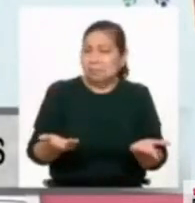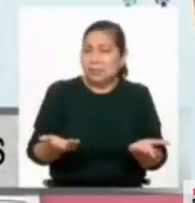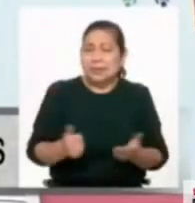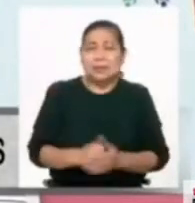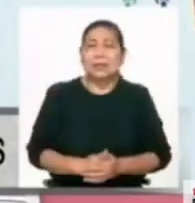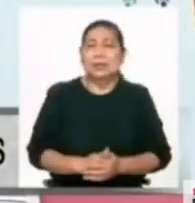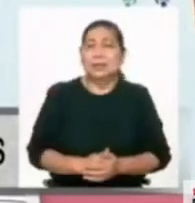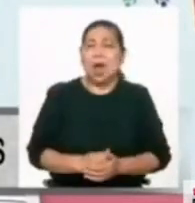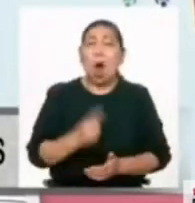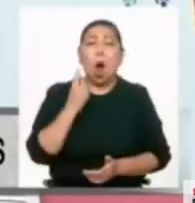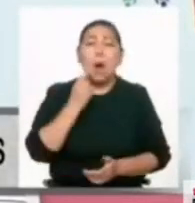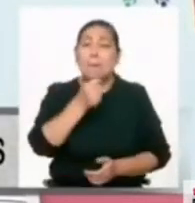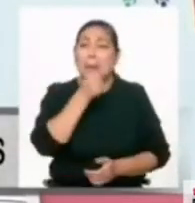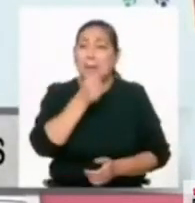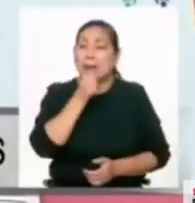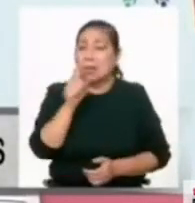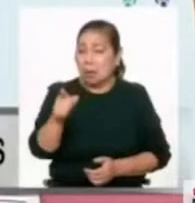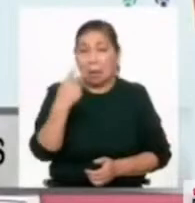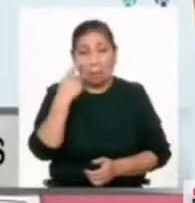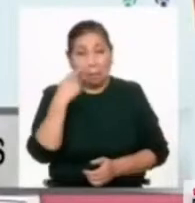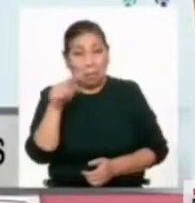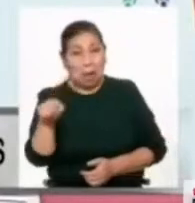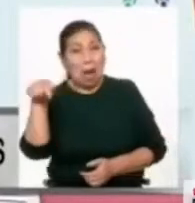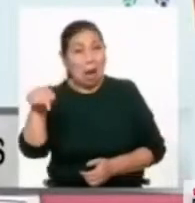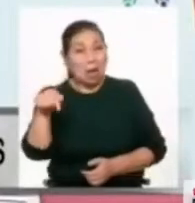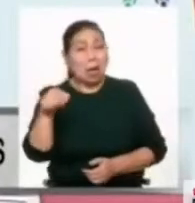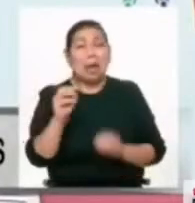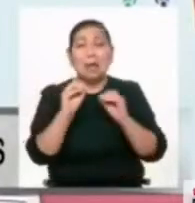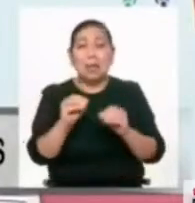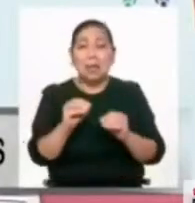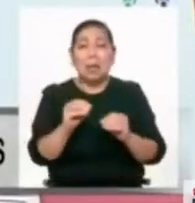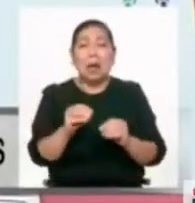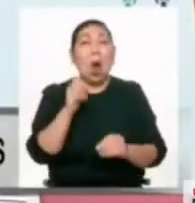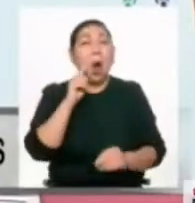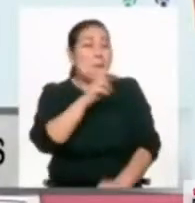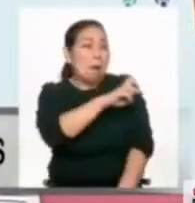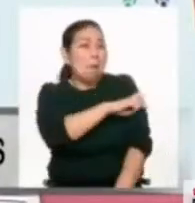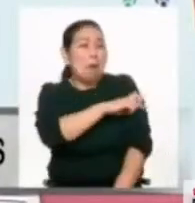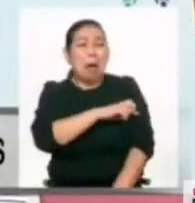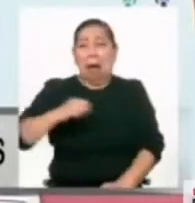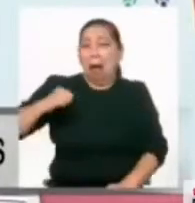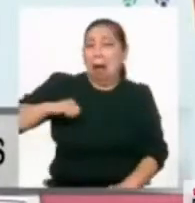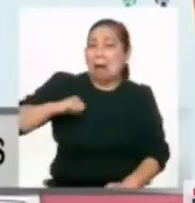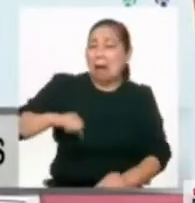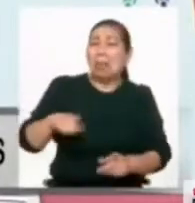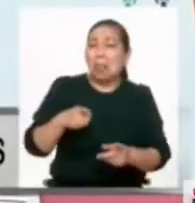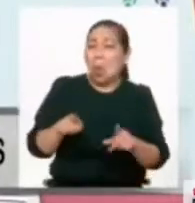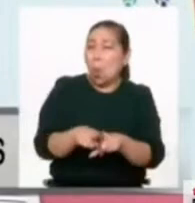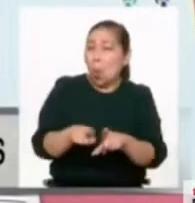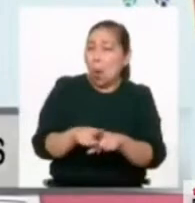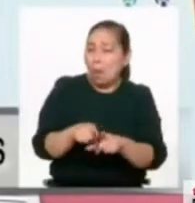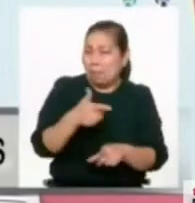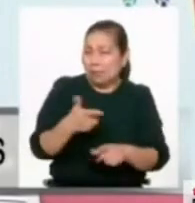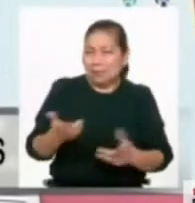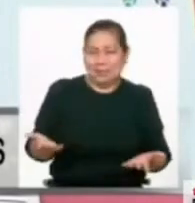el arma. Y el periodista de aquí le dice, fíjese usted, doctor, y aquí están proponiendo que los serenos también tengan, estén provistos